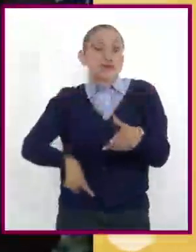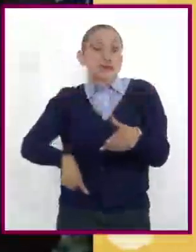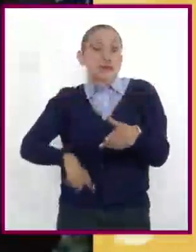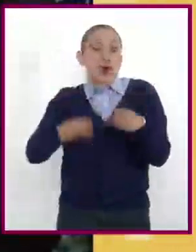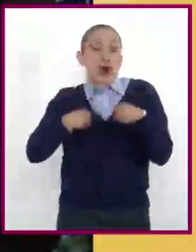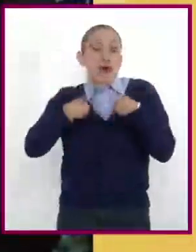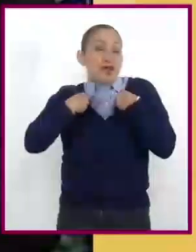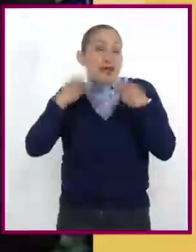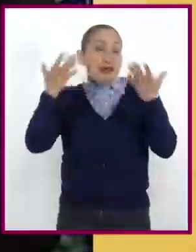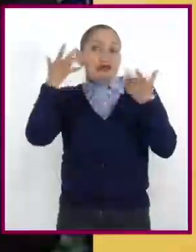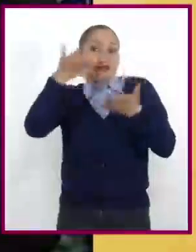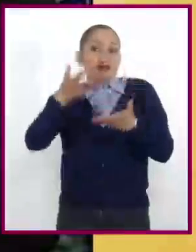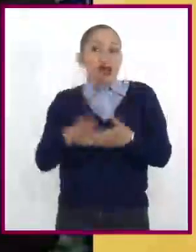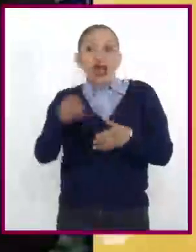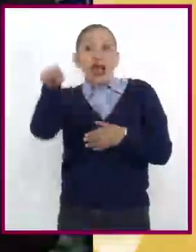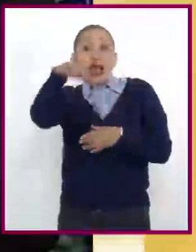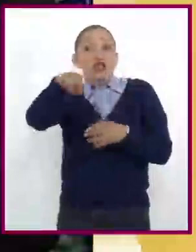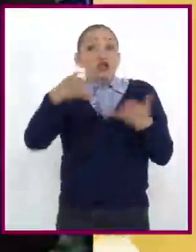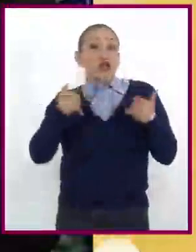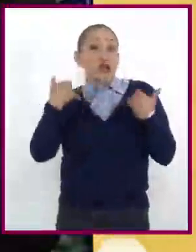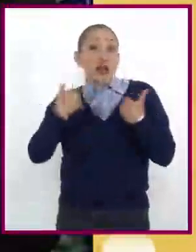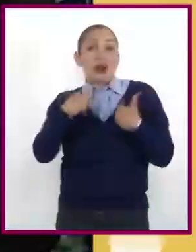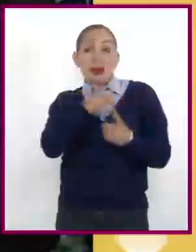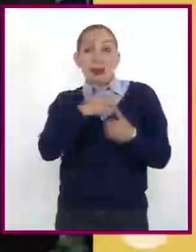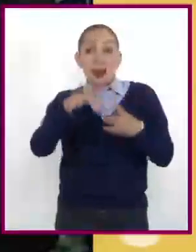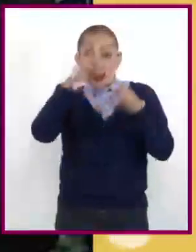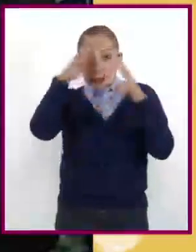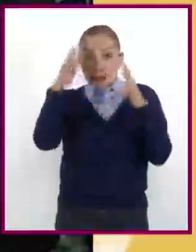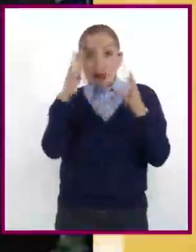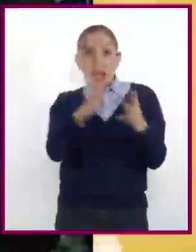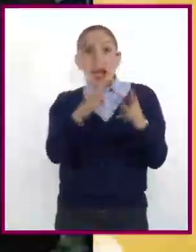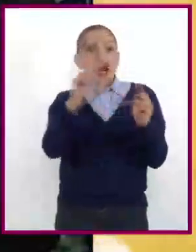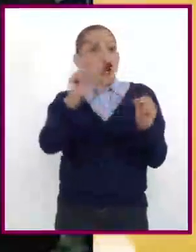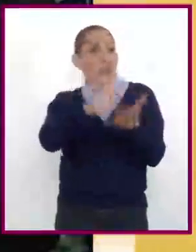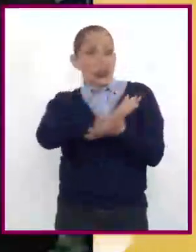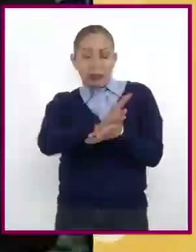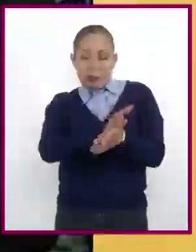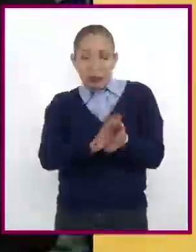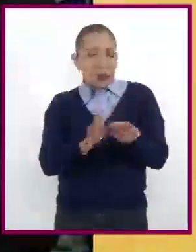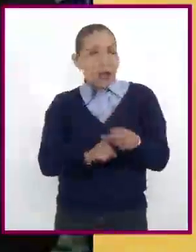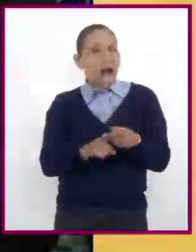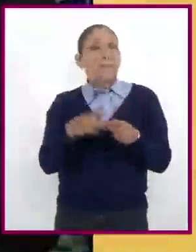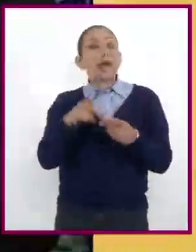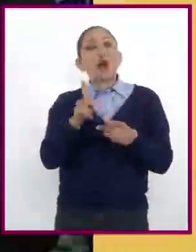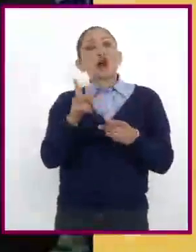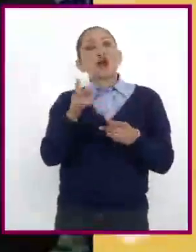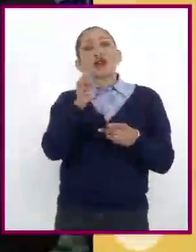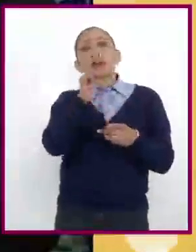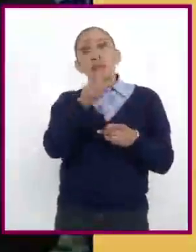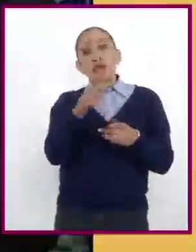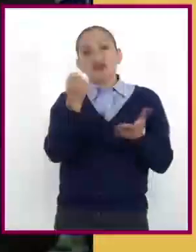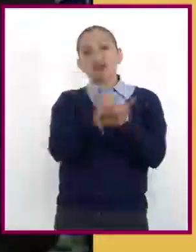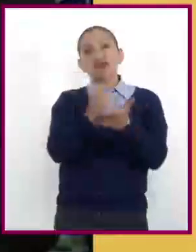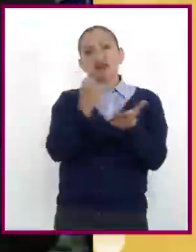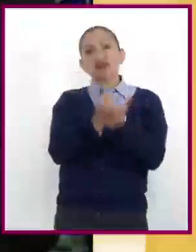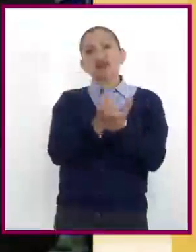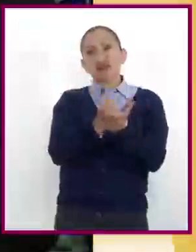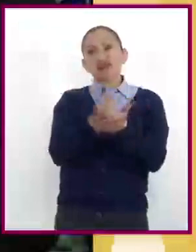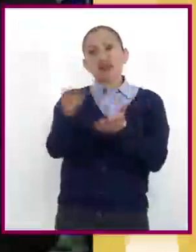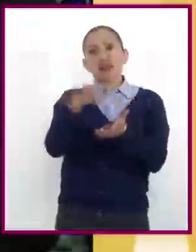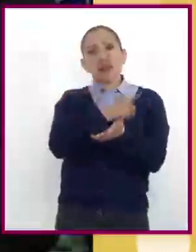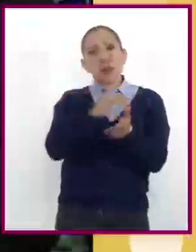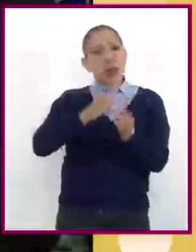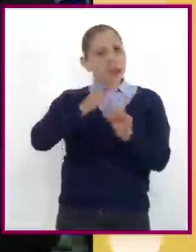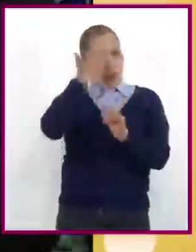¿no? Ellos tienen que respetar, no discriminar, pero también exigir que